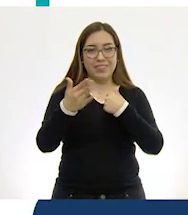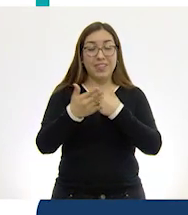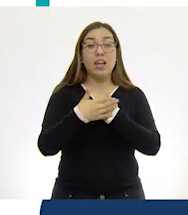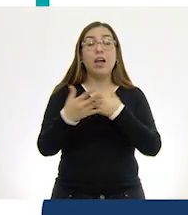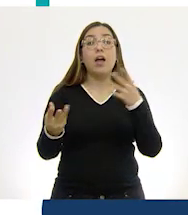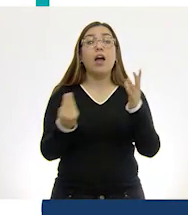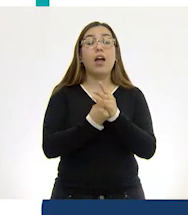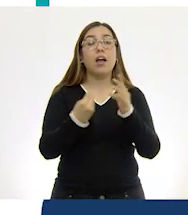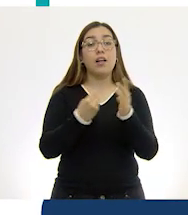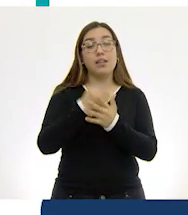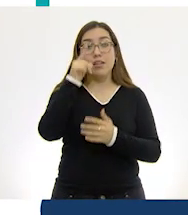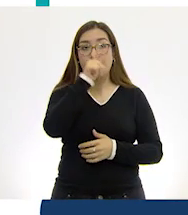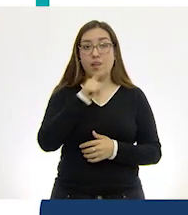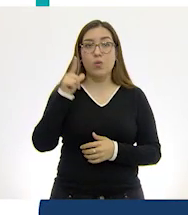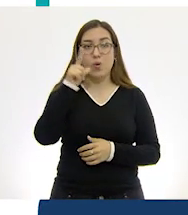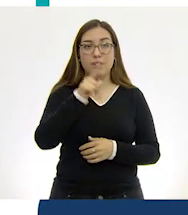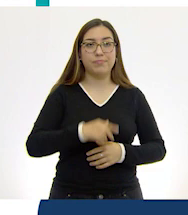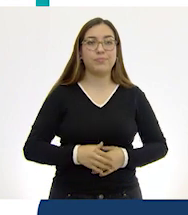materna.